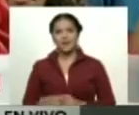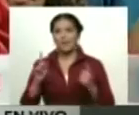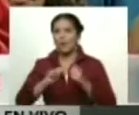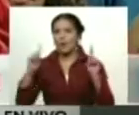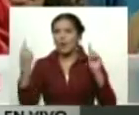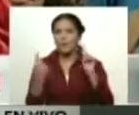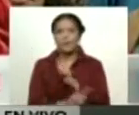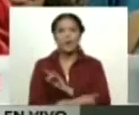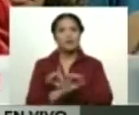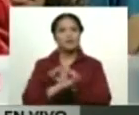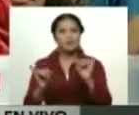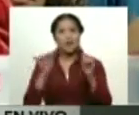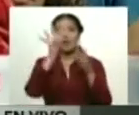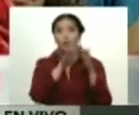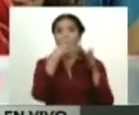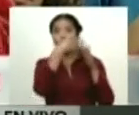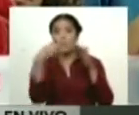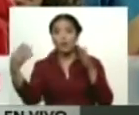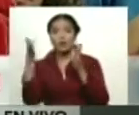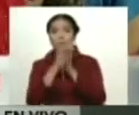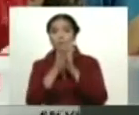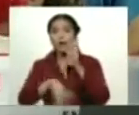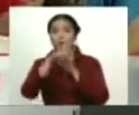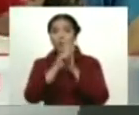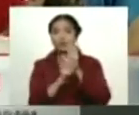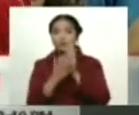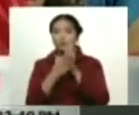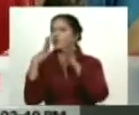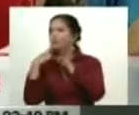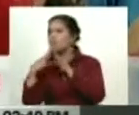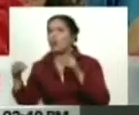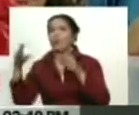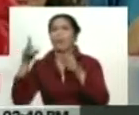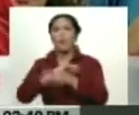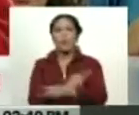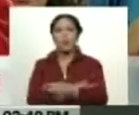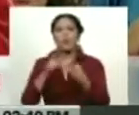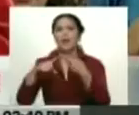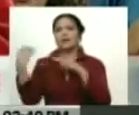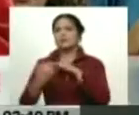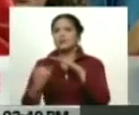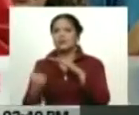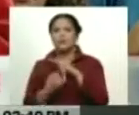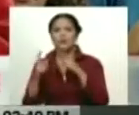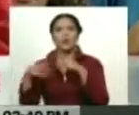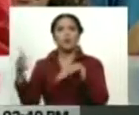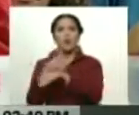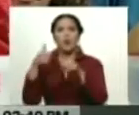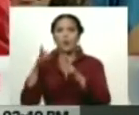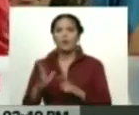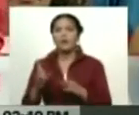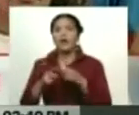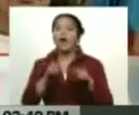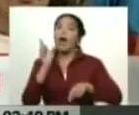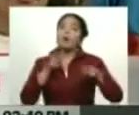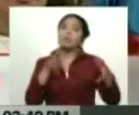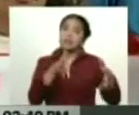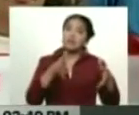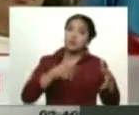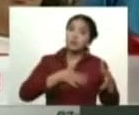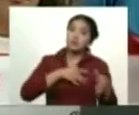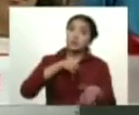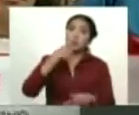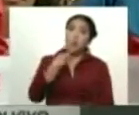como lo establece en el cronograma constitucional, todos los poderes, los regionales, los gobernadores, gobernadoras. A veces ganamos nosotros, a veces